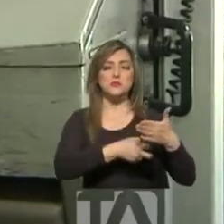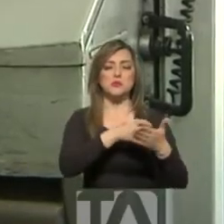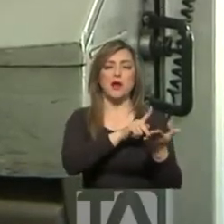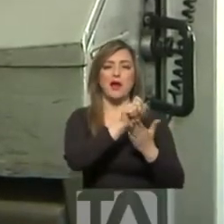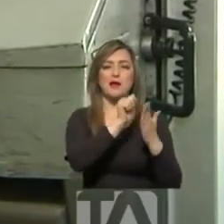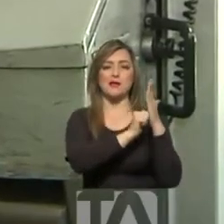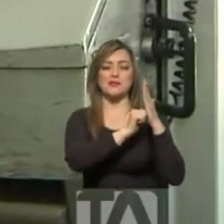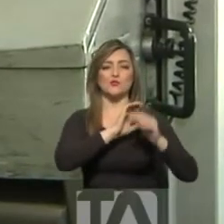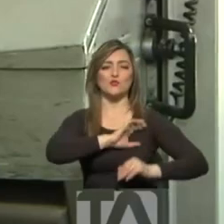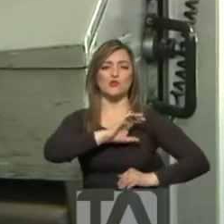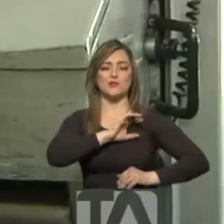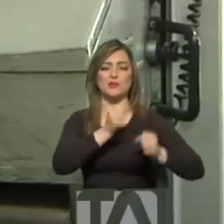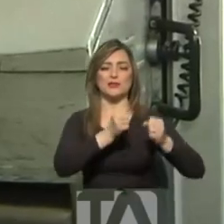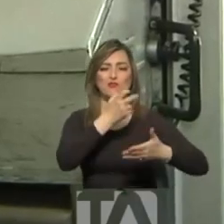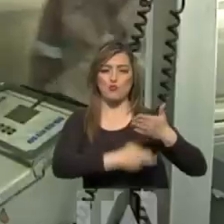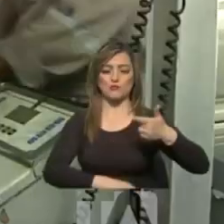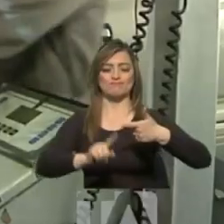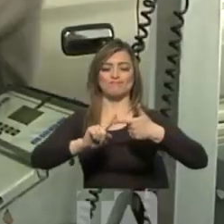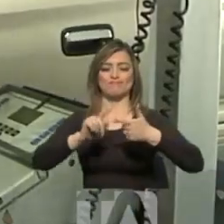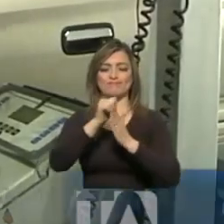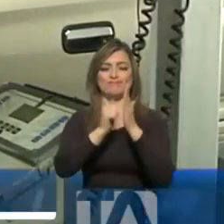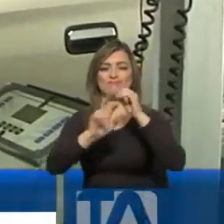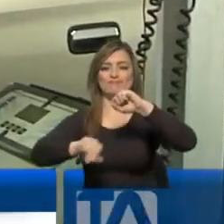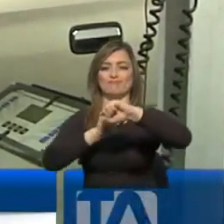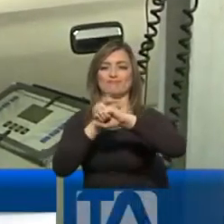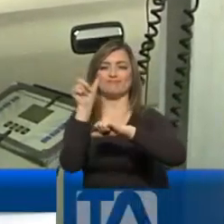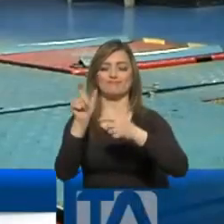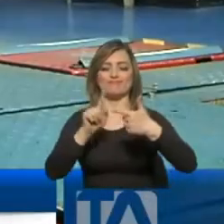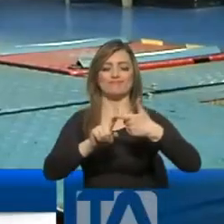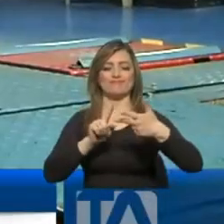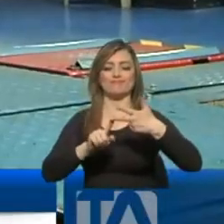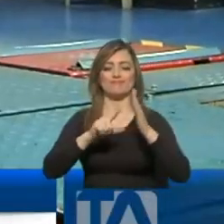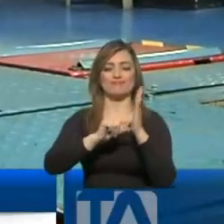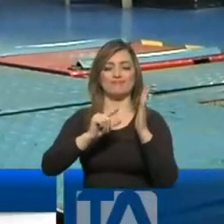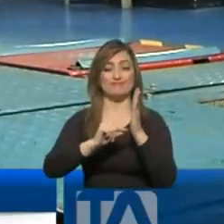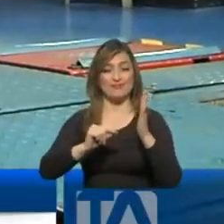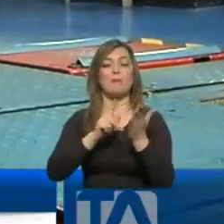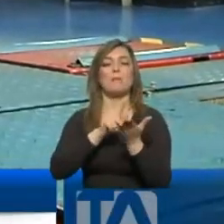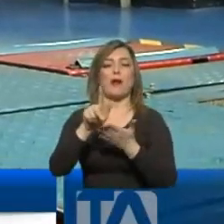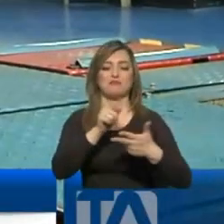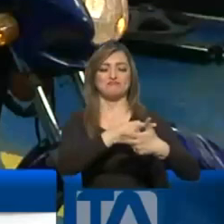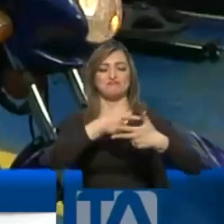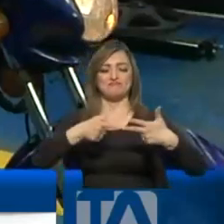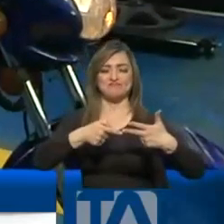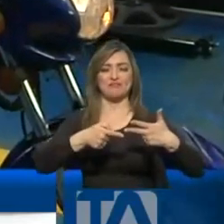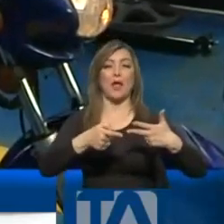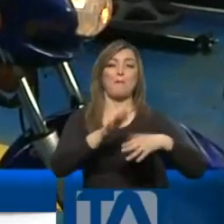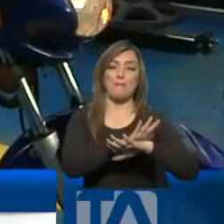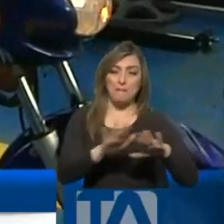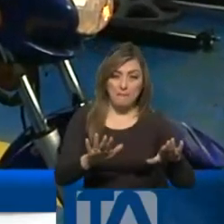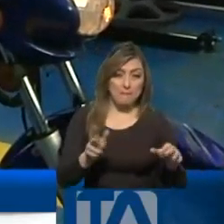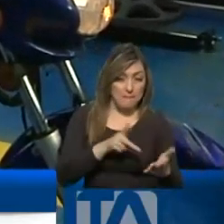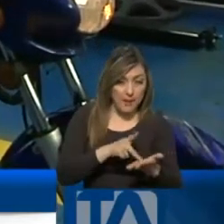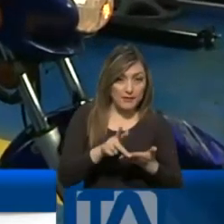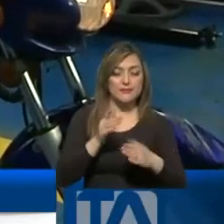Agencia Metropolitana de Tránsito, de la Agencia Nacional de Tránsito y del Servicio de Rentas Internas. Luego genera una cita en el horario y centro